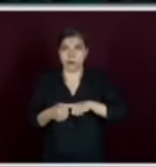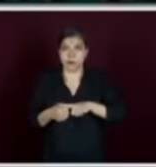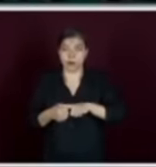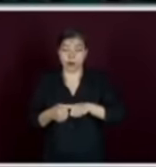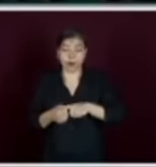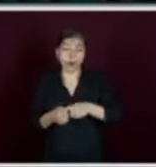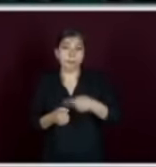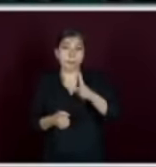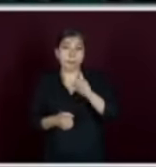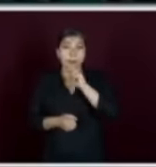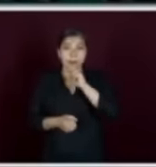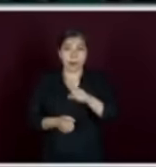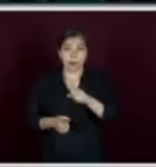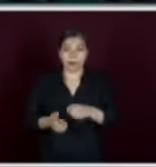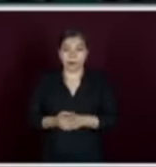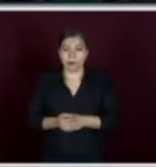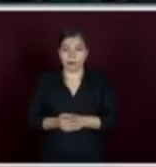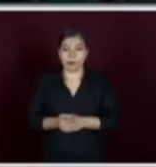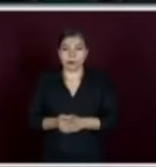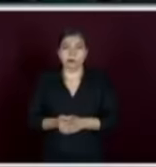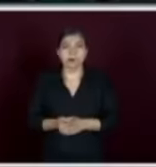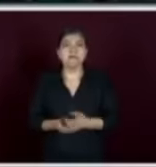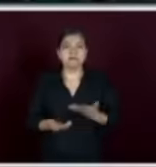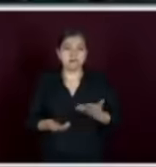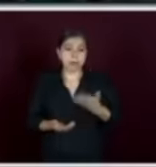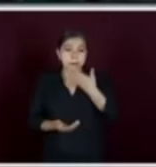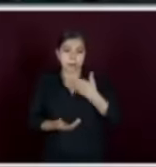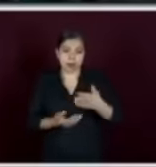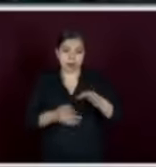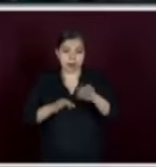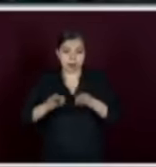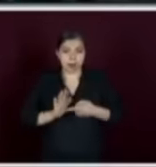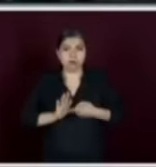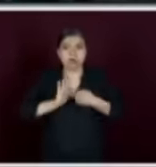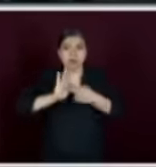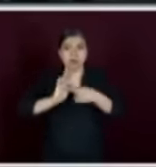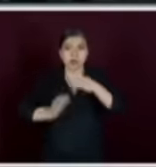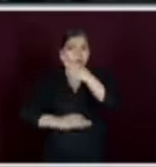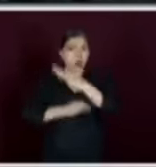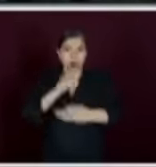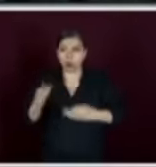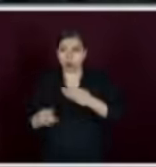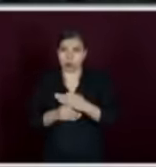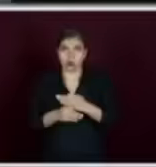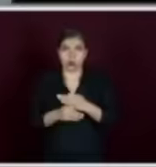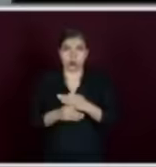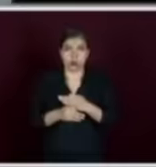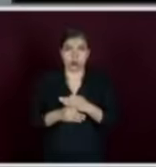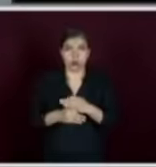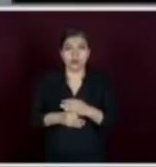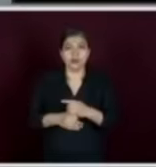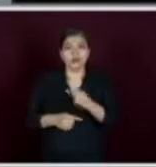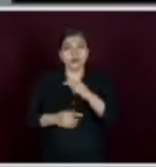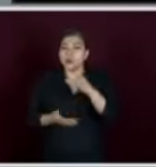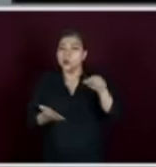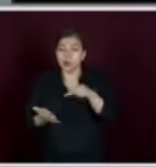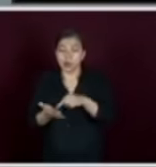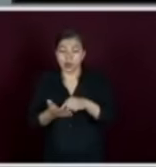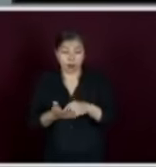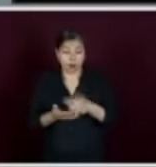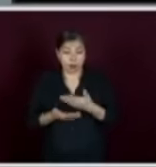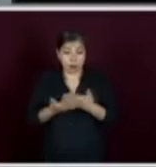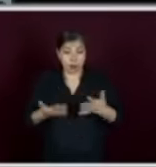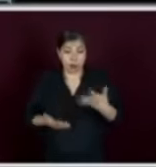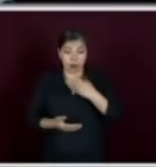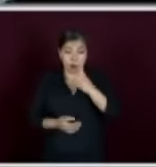que además da resultados en todos los ámbitos. Hoy tenemos un